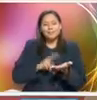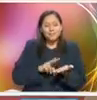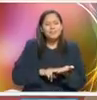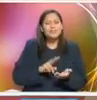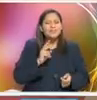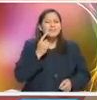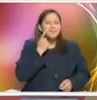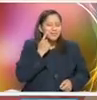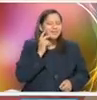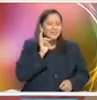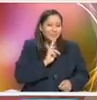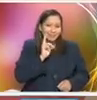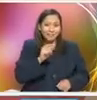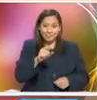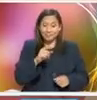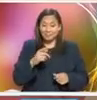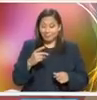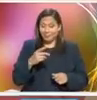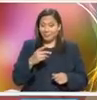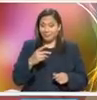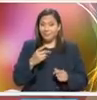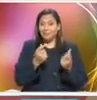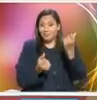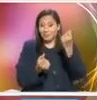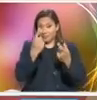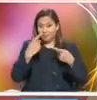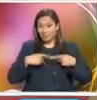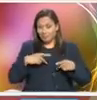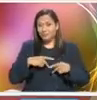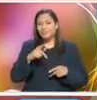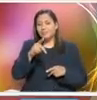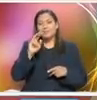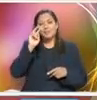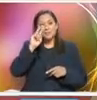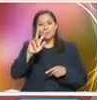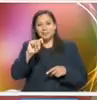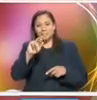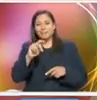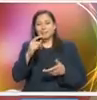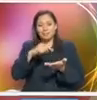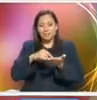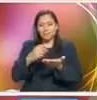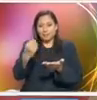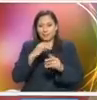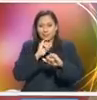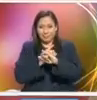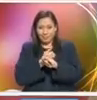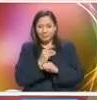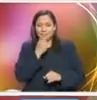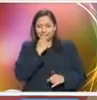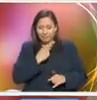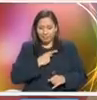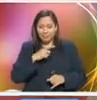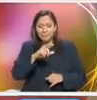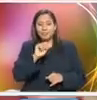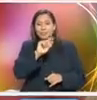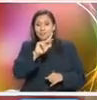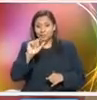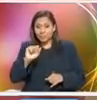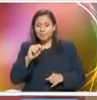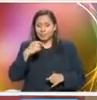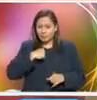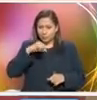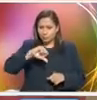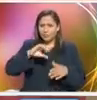validarlo. Varios de las personas que nos hacen el favor de vernos nos han comentado en redes sociales algunas de las aplicaciones que